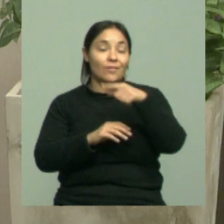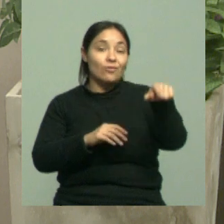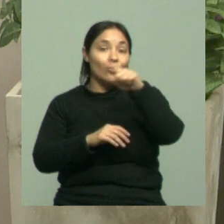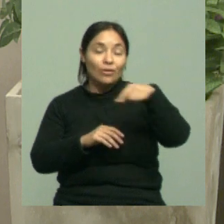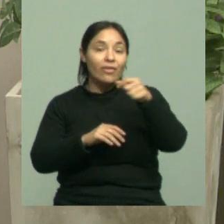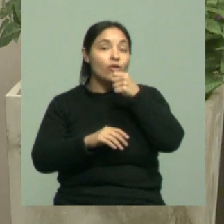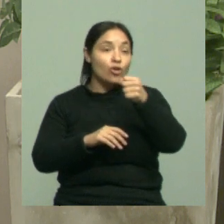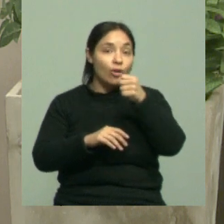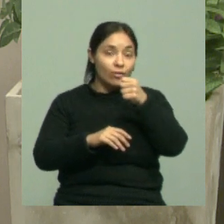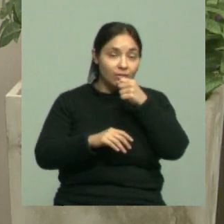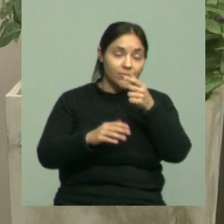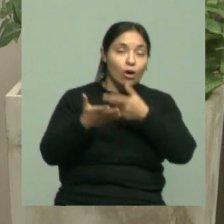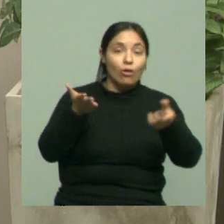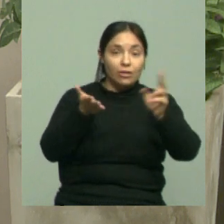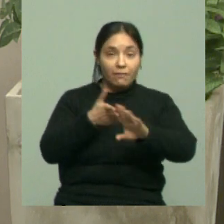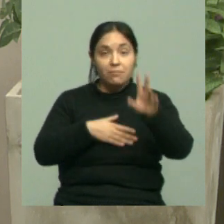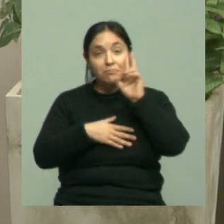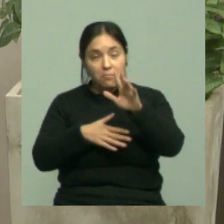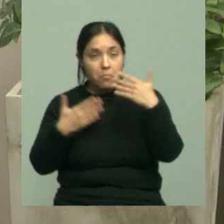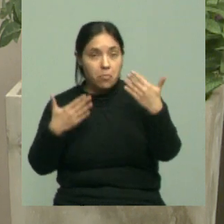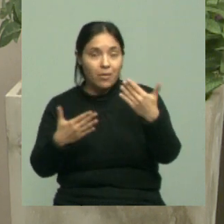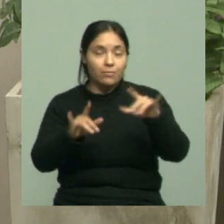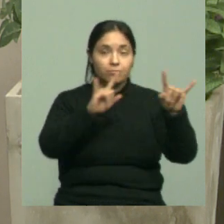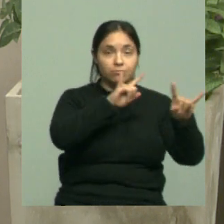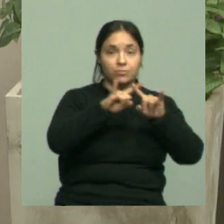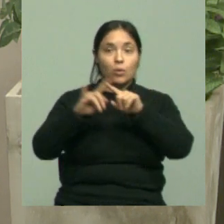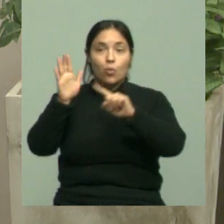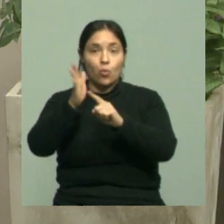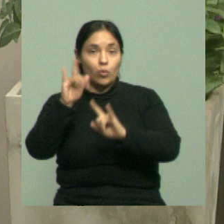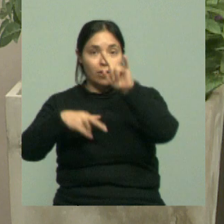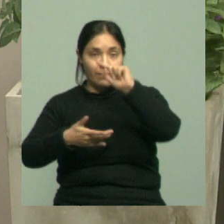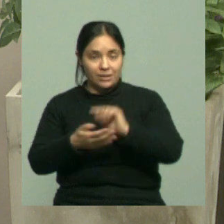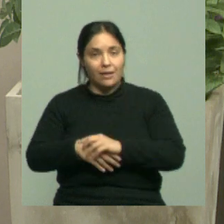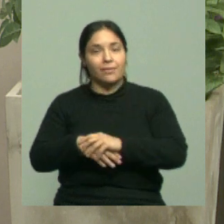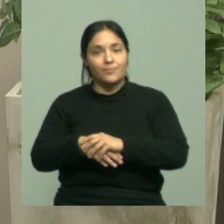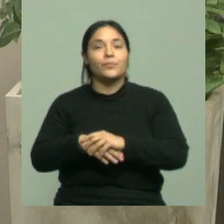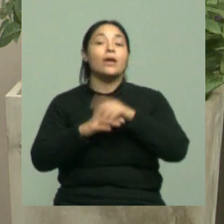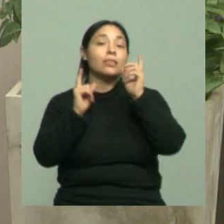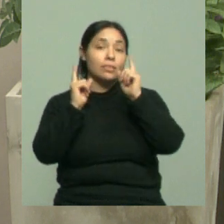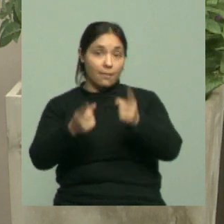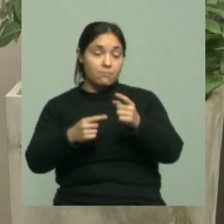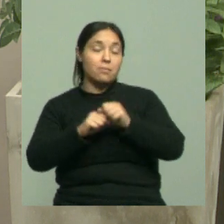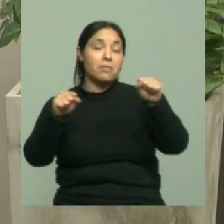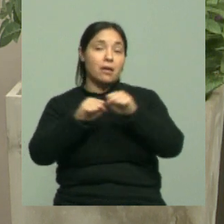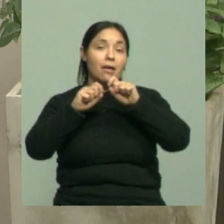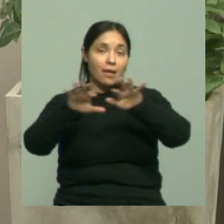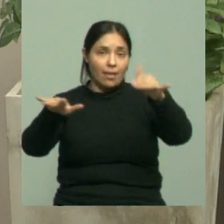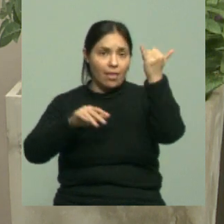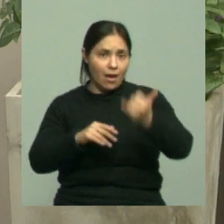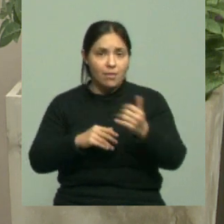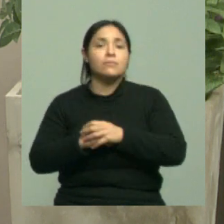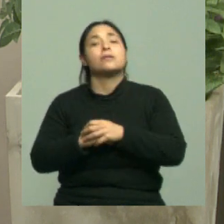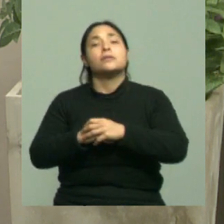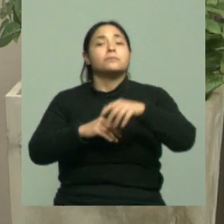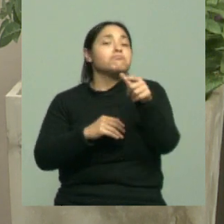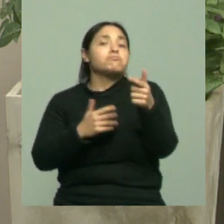las pueden volver a ver en nuestro canal de YouTube Unidiversidad. También estamos en redes donde si quieren nos pueden hacer llegar alguna inquietud,